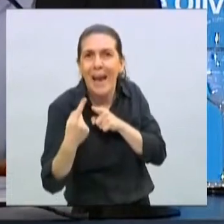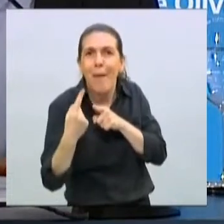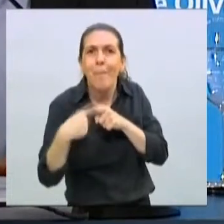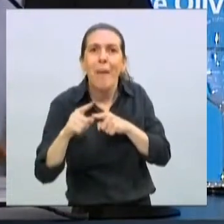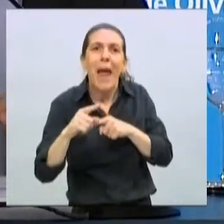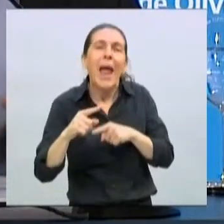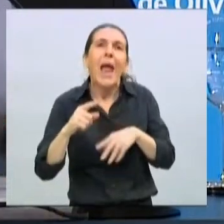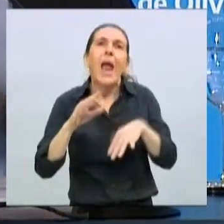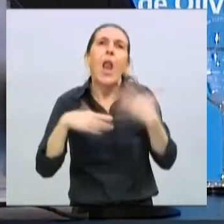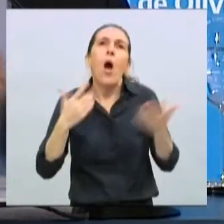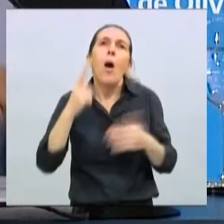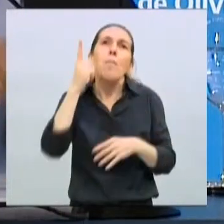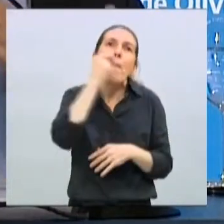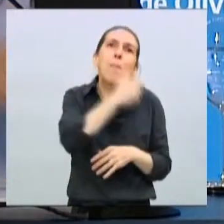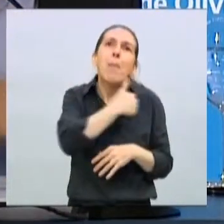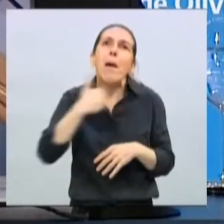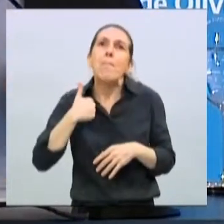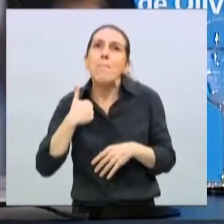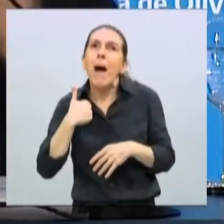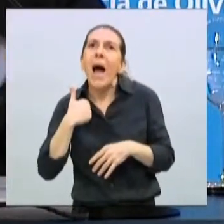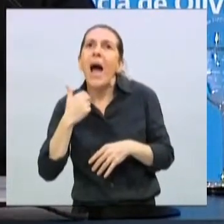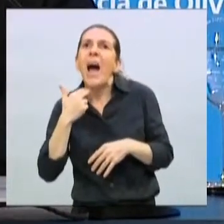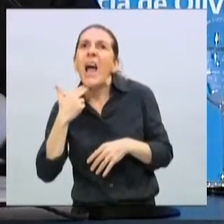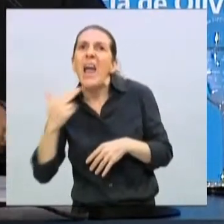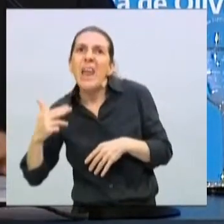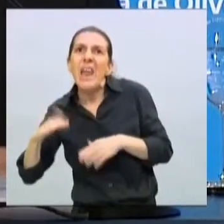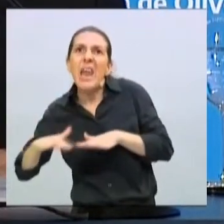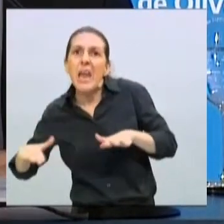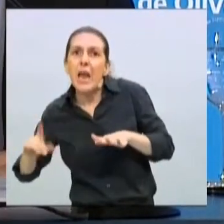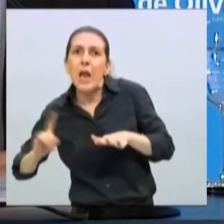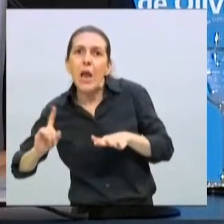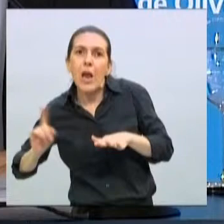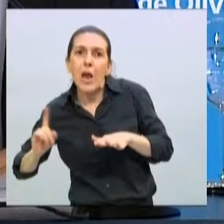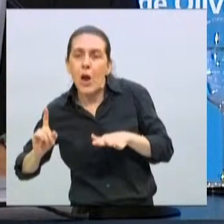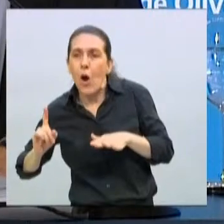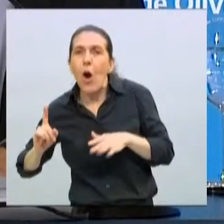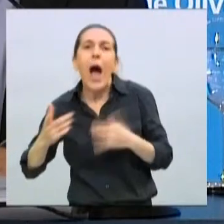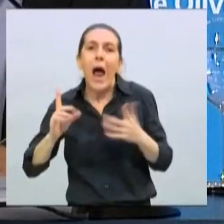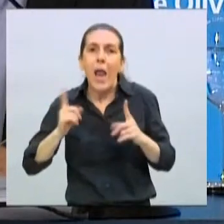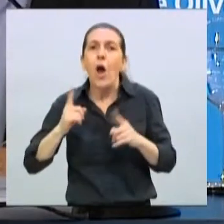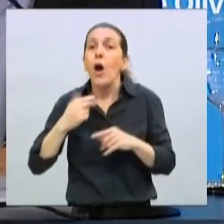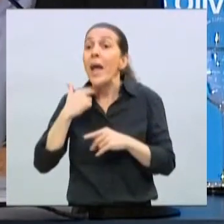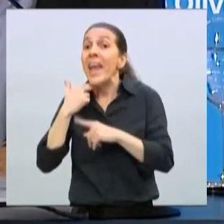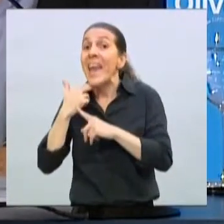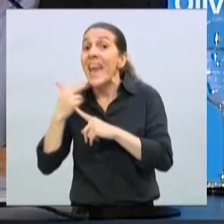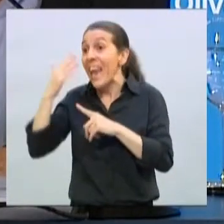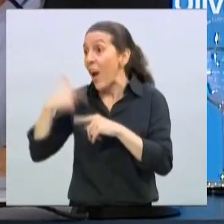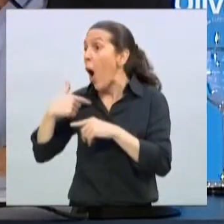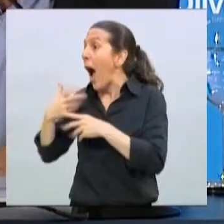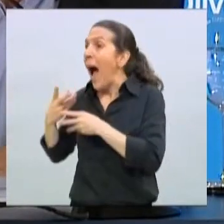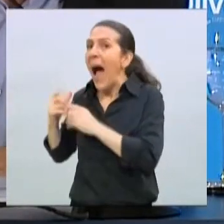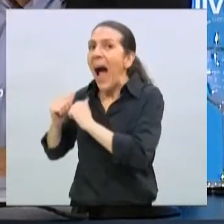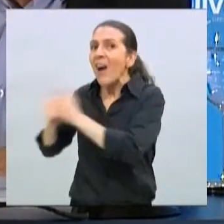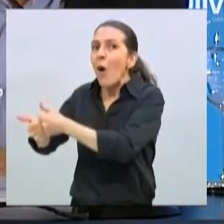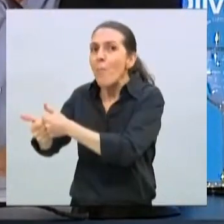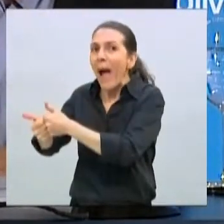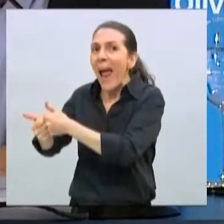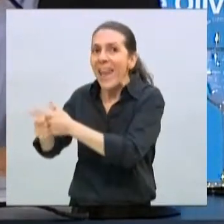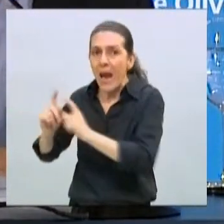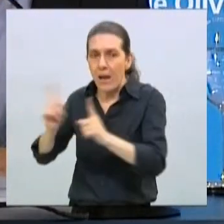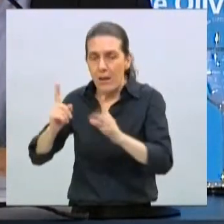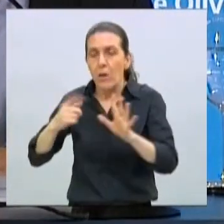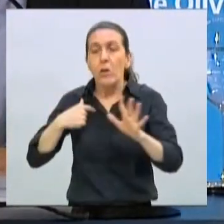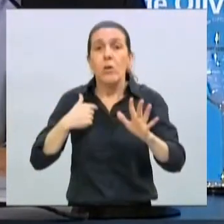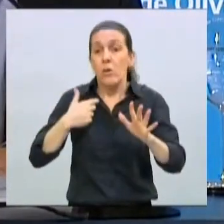padres y madres acompañando a los niños, sino los niños acompañando a los padres y madres, siempre con un estricto protocolo cuando esto